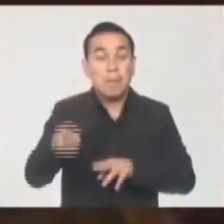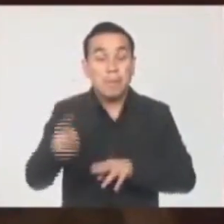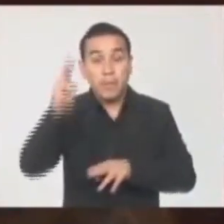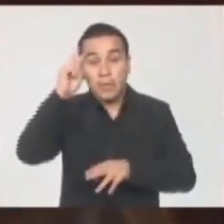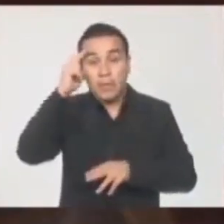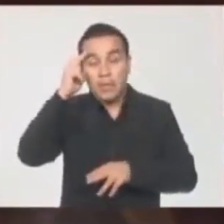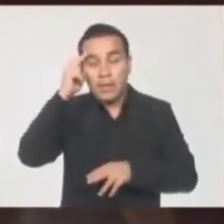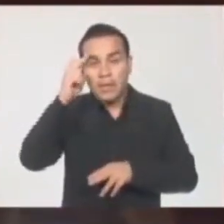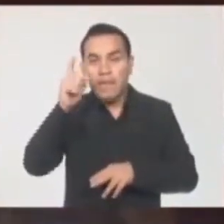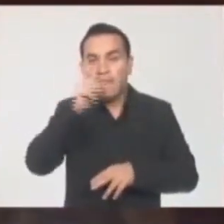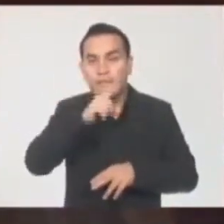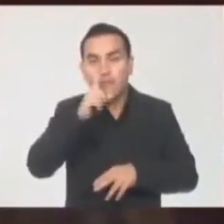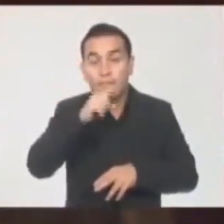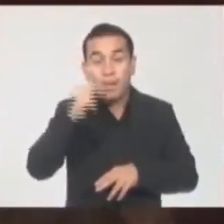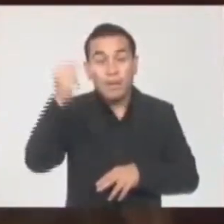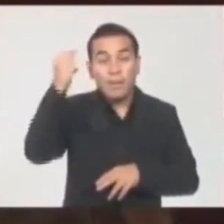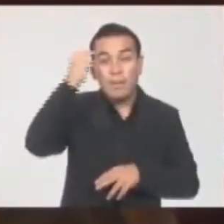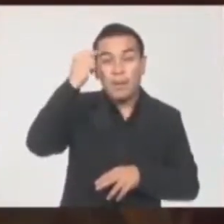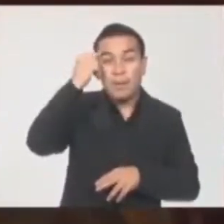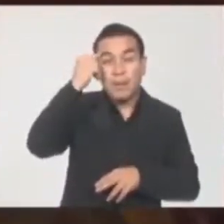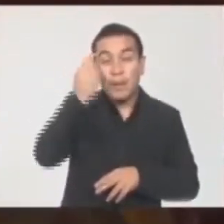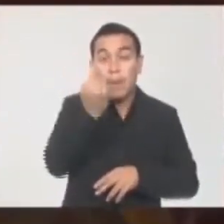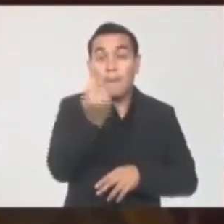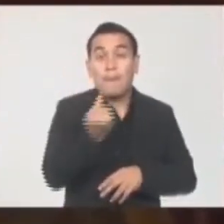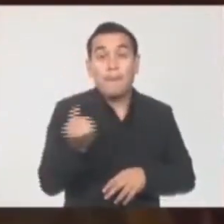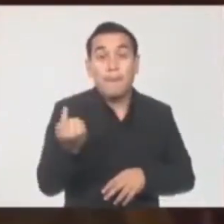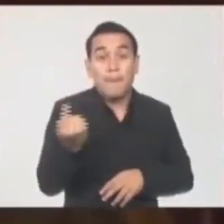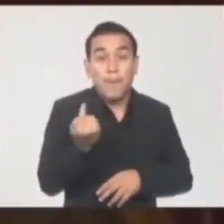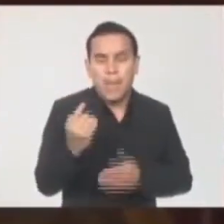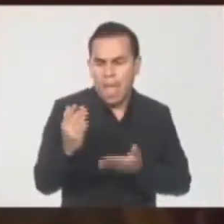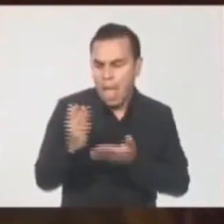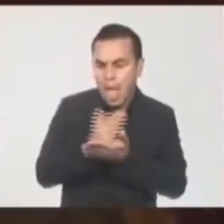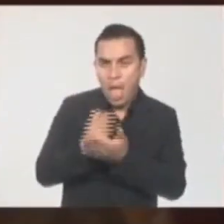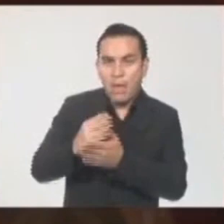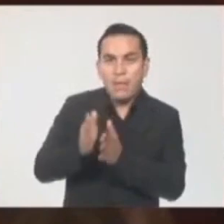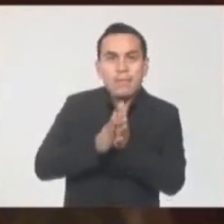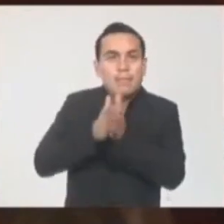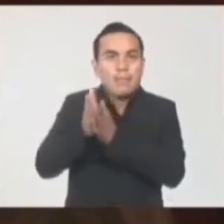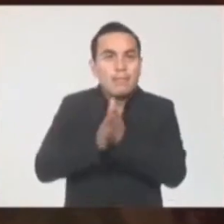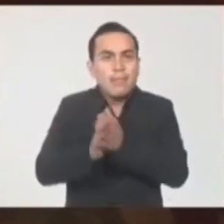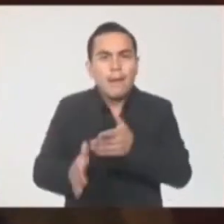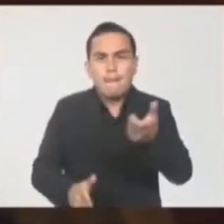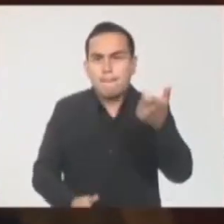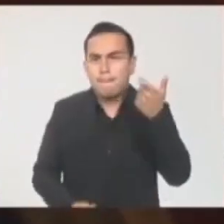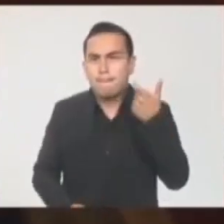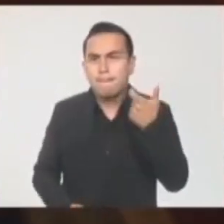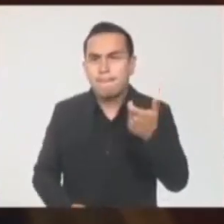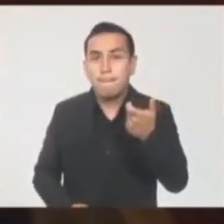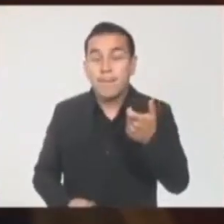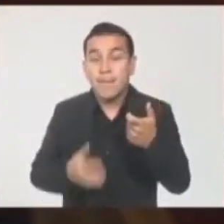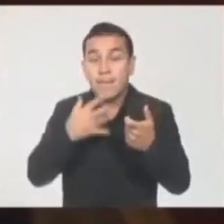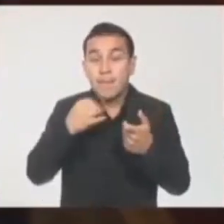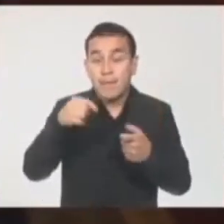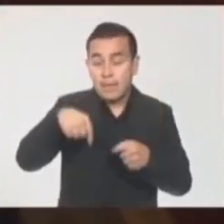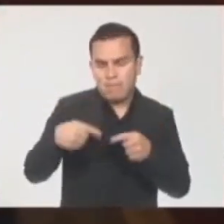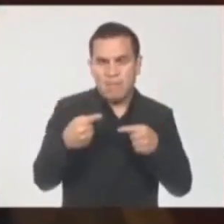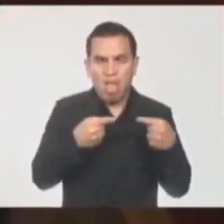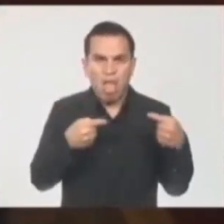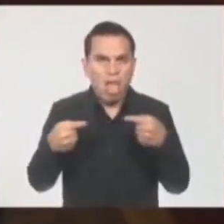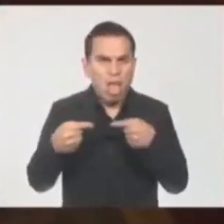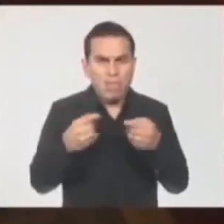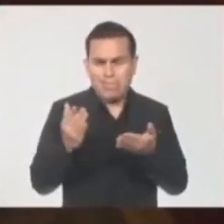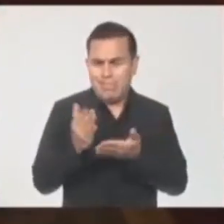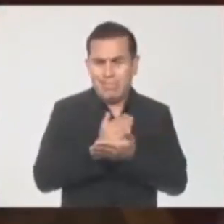Engañados por ideologías, por personas que ni ellos creían en ellas. Nuestro país no está polarizado ni